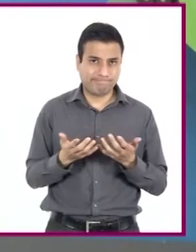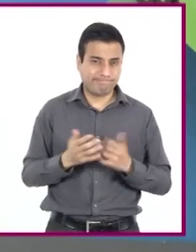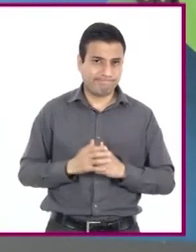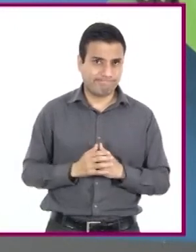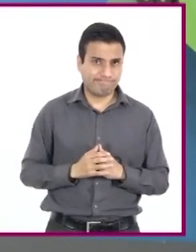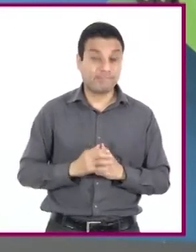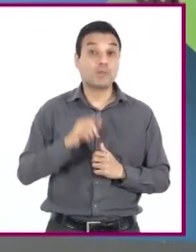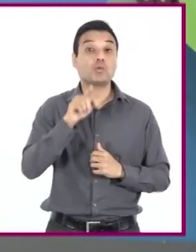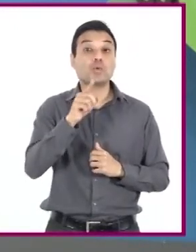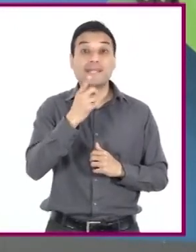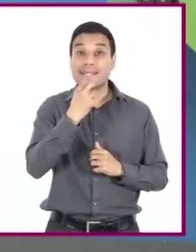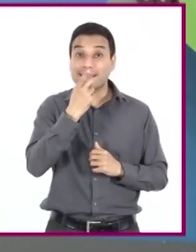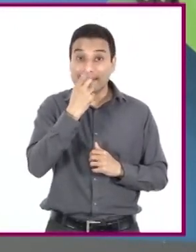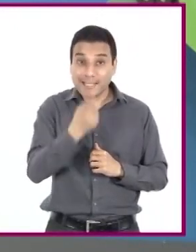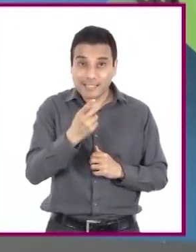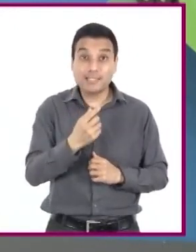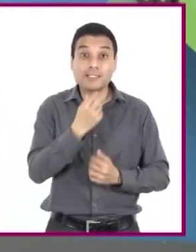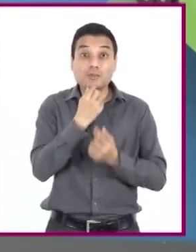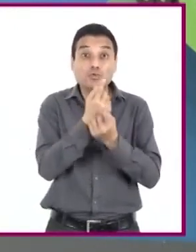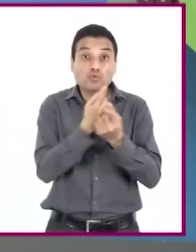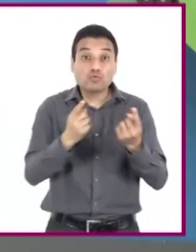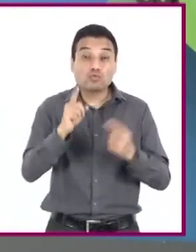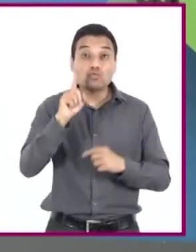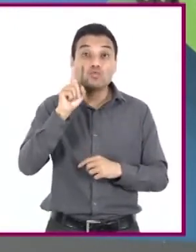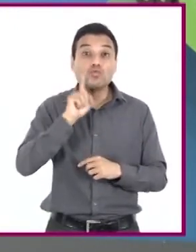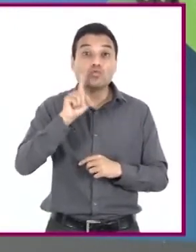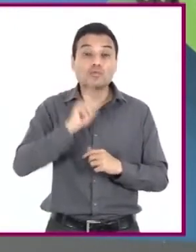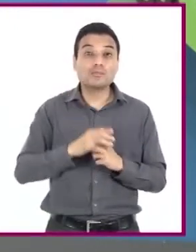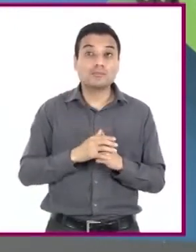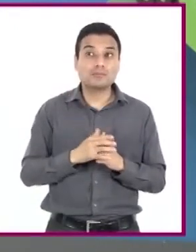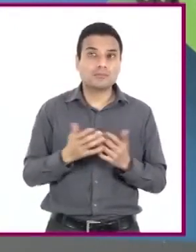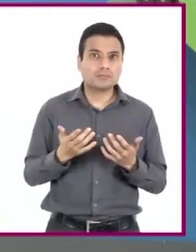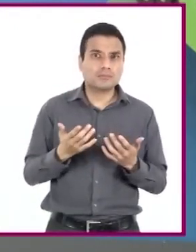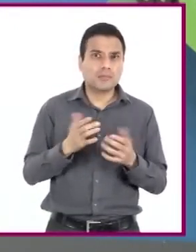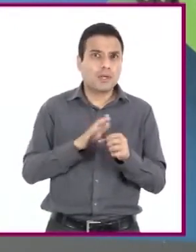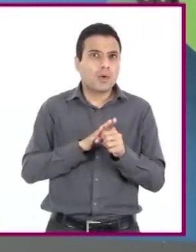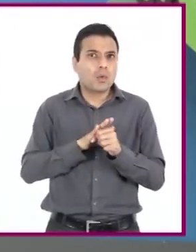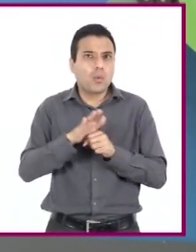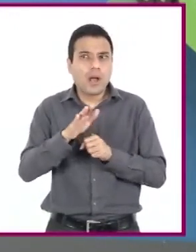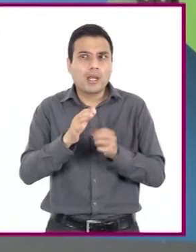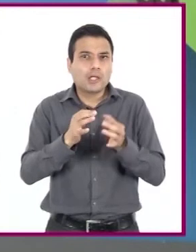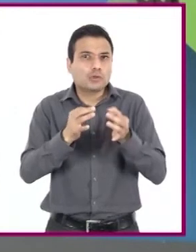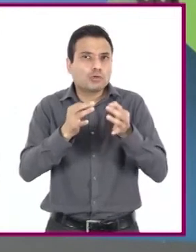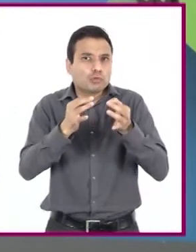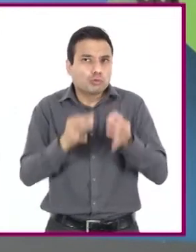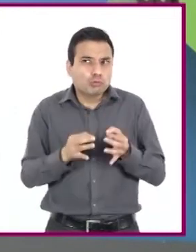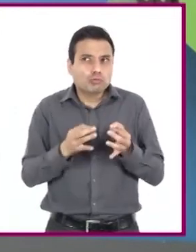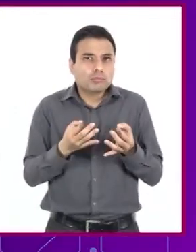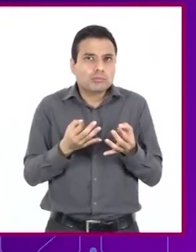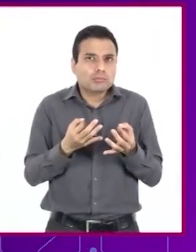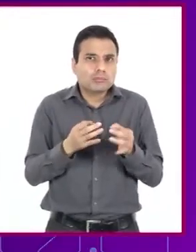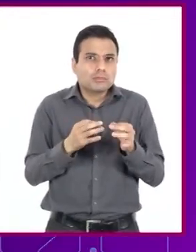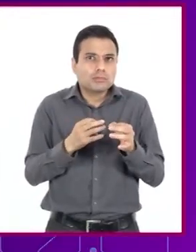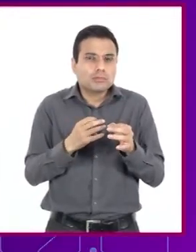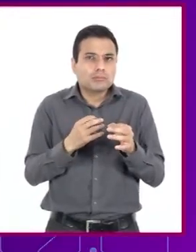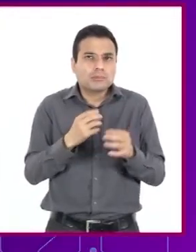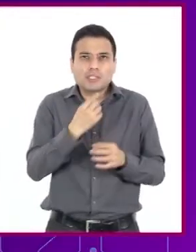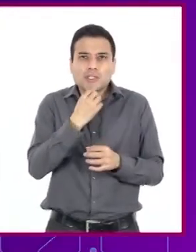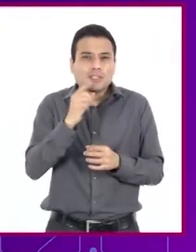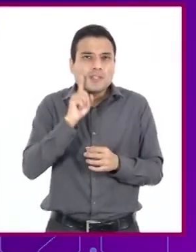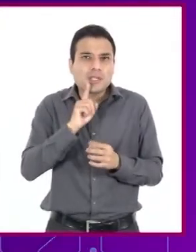háganles saber que no existe una manera correcta o incorrecta de ser una niña.